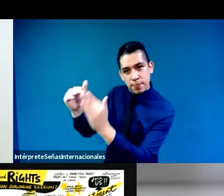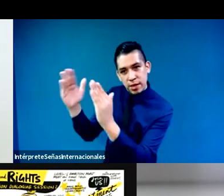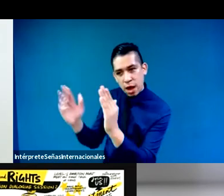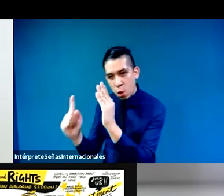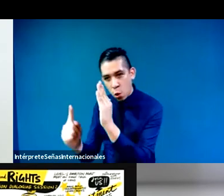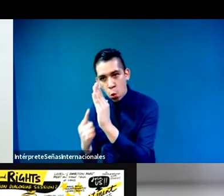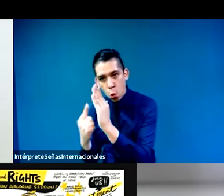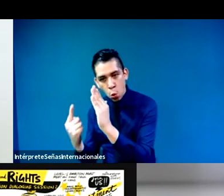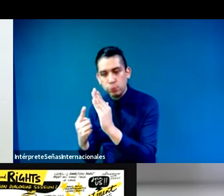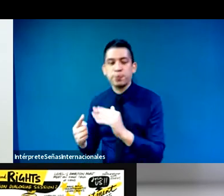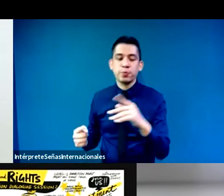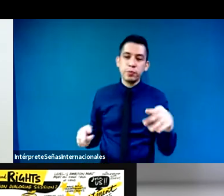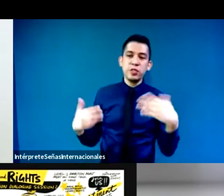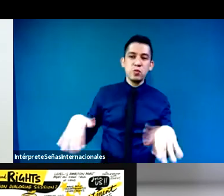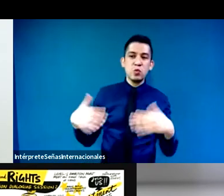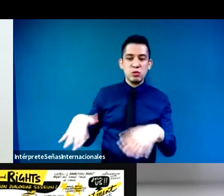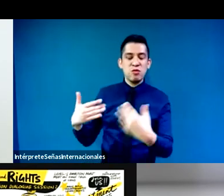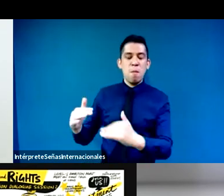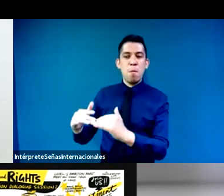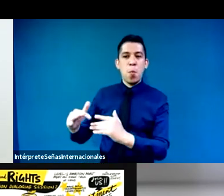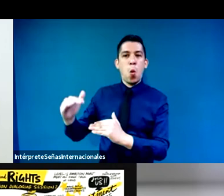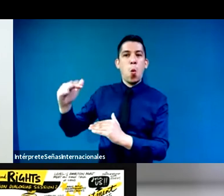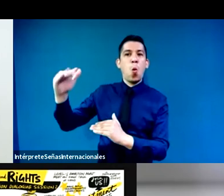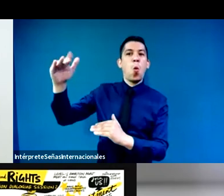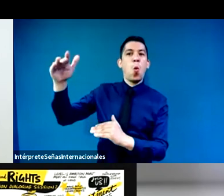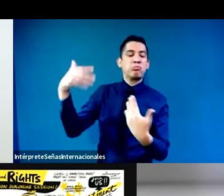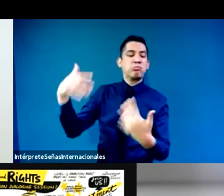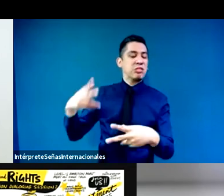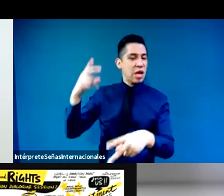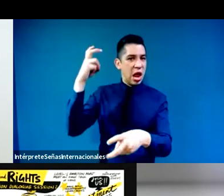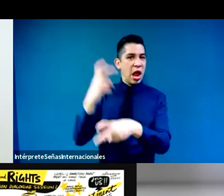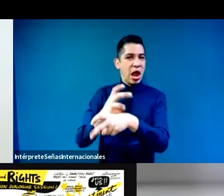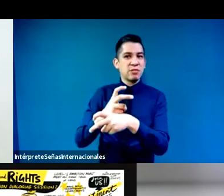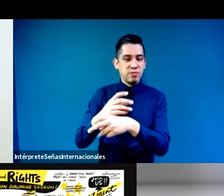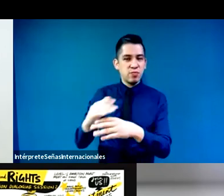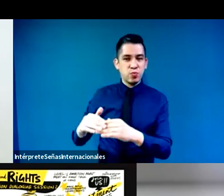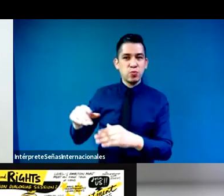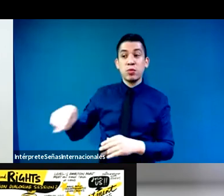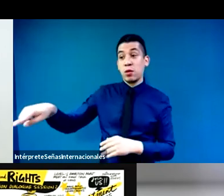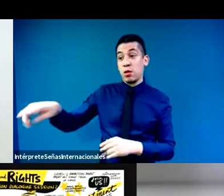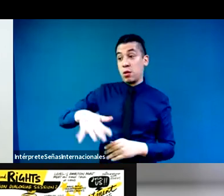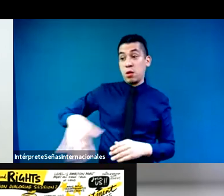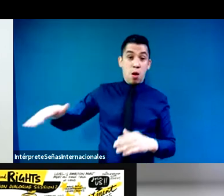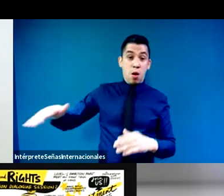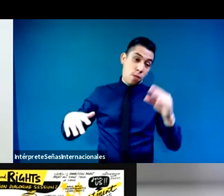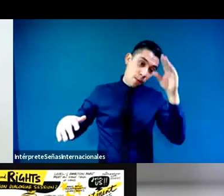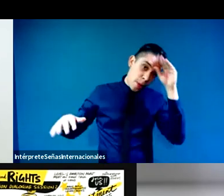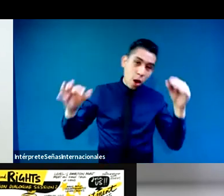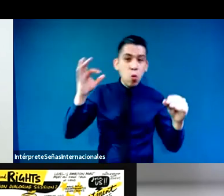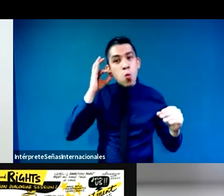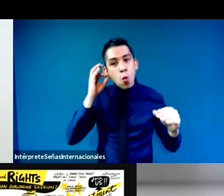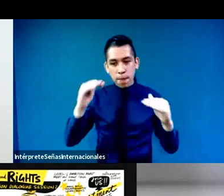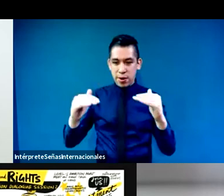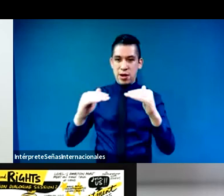más del comienzo de la pandemia. La brecha de la participación de las mujeres en la fuerza laboral sigue siendo